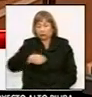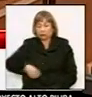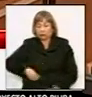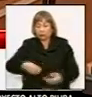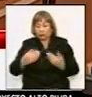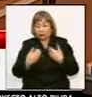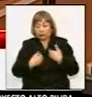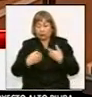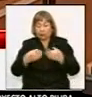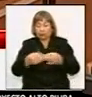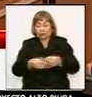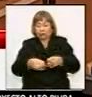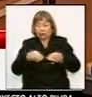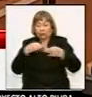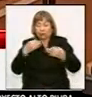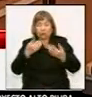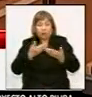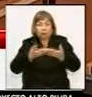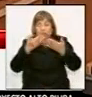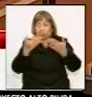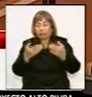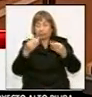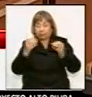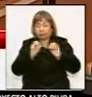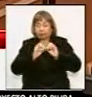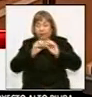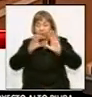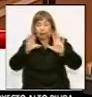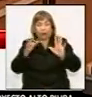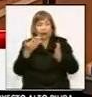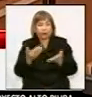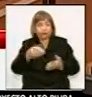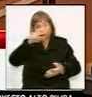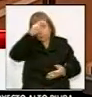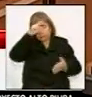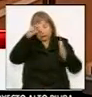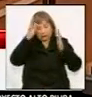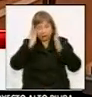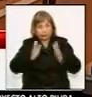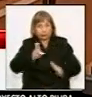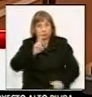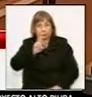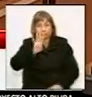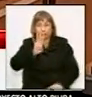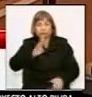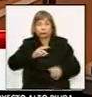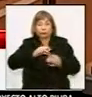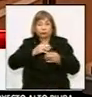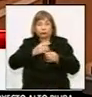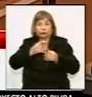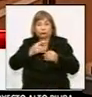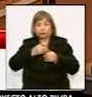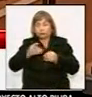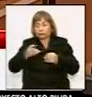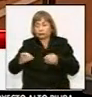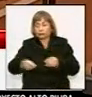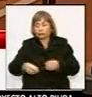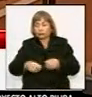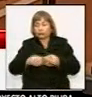por espíritu llevar la identidad de todos los peruanos de los 24 departamentos